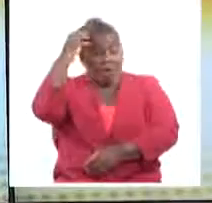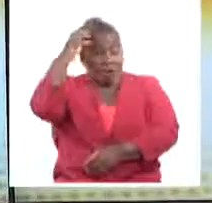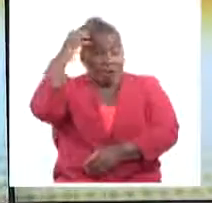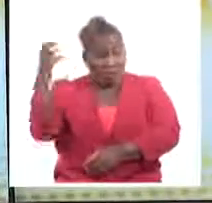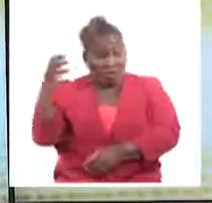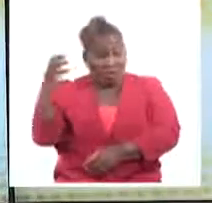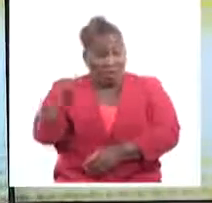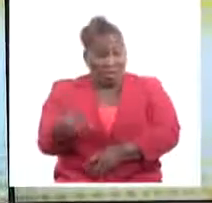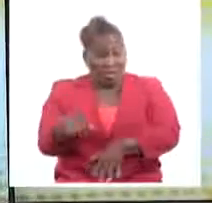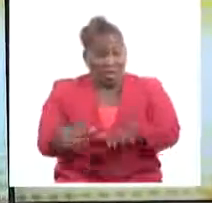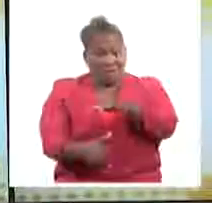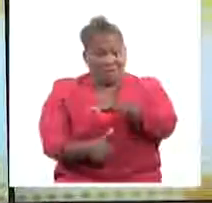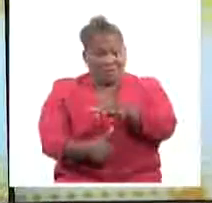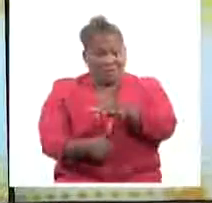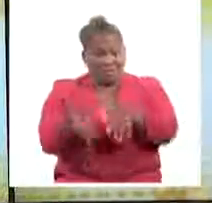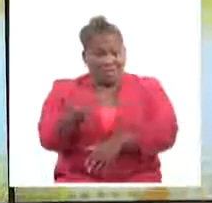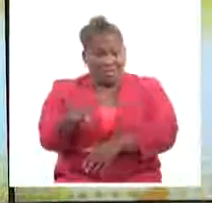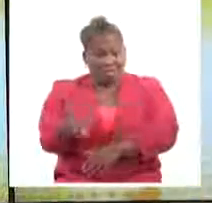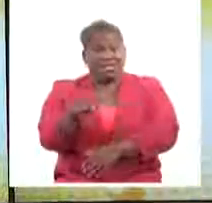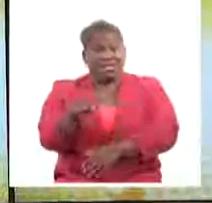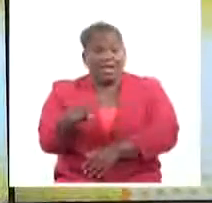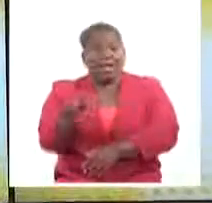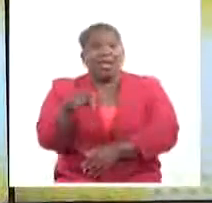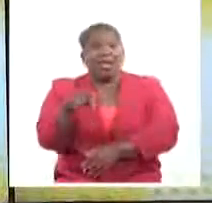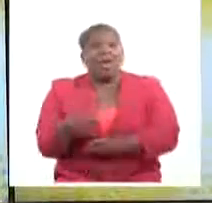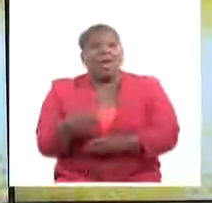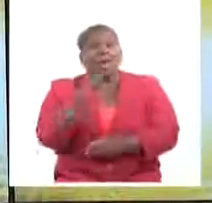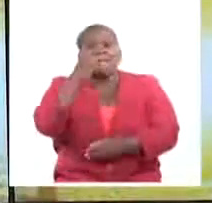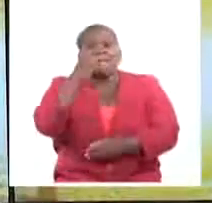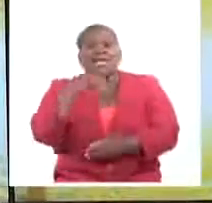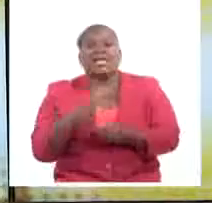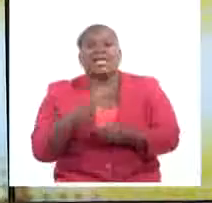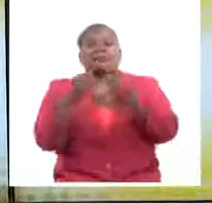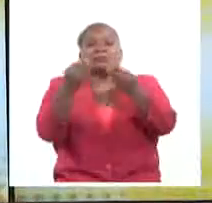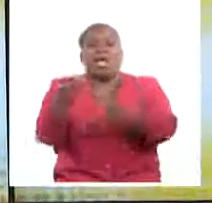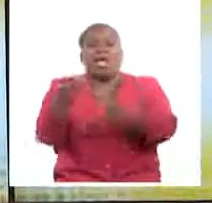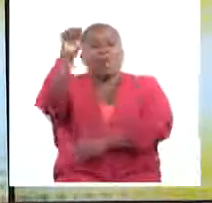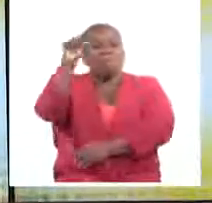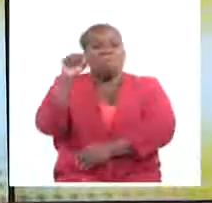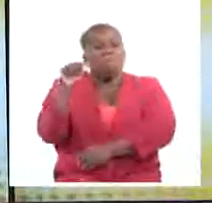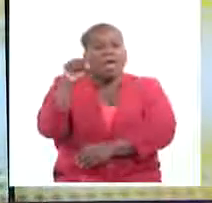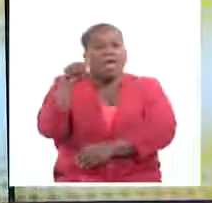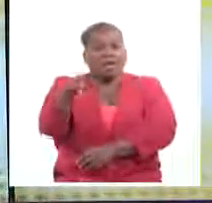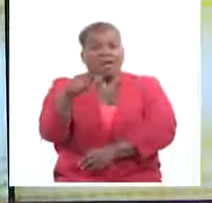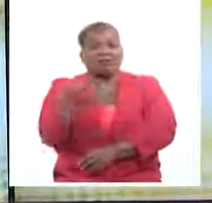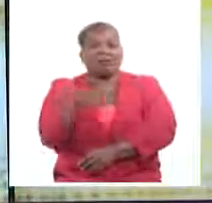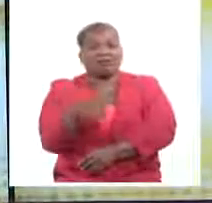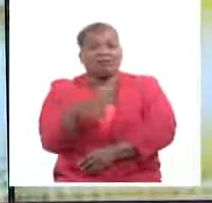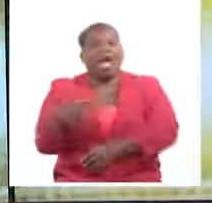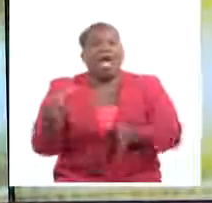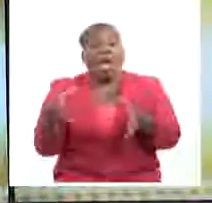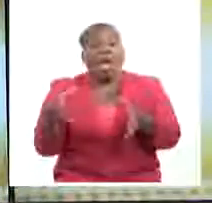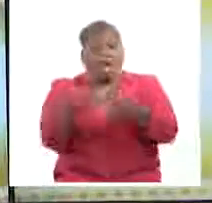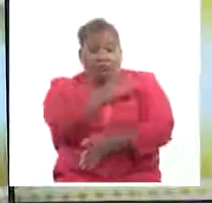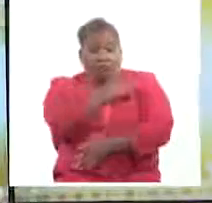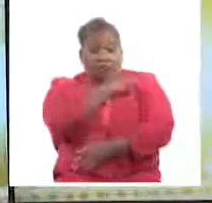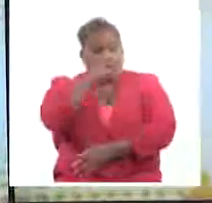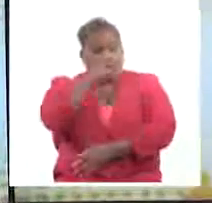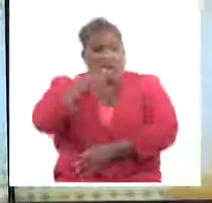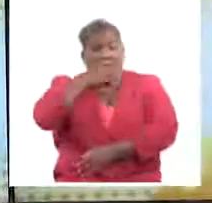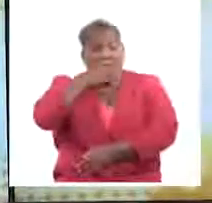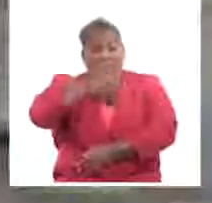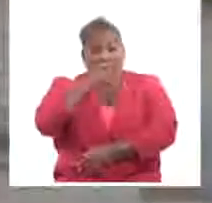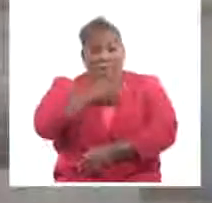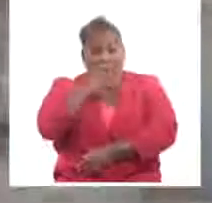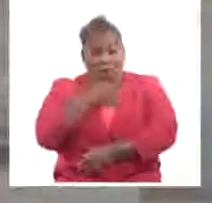Zelensky. Berlín entregará 14 de estas máquinas blindadas de guerra al ejército ucraniano, según anunció hoy el portavoz del gobierno